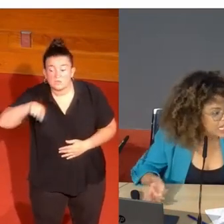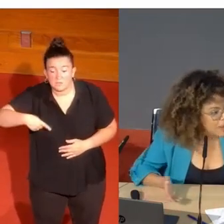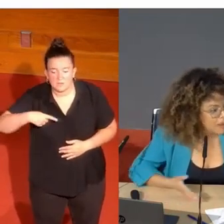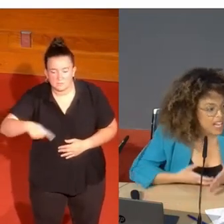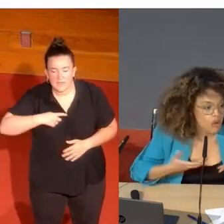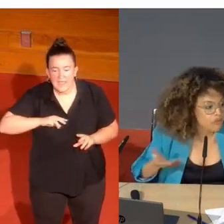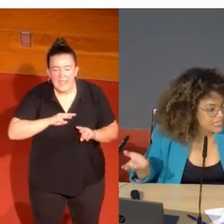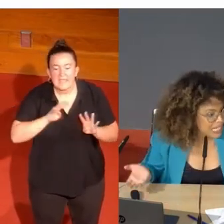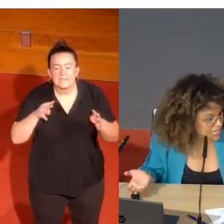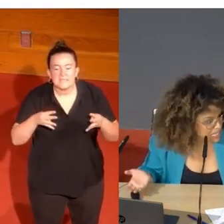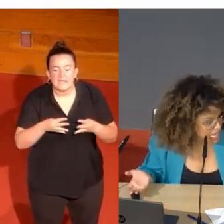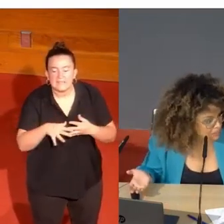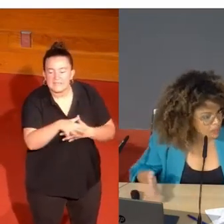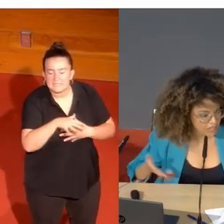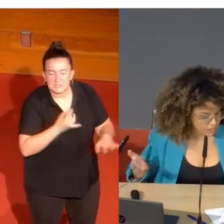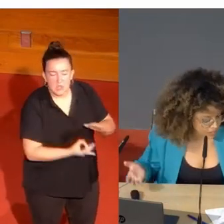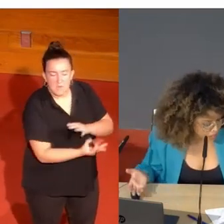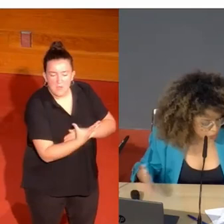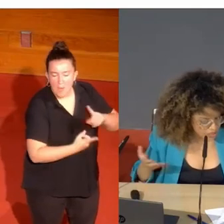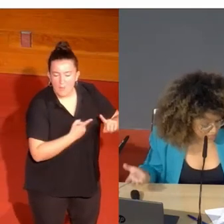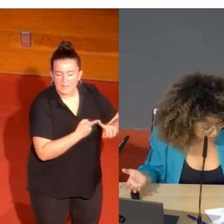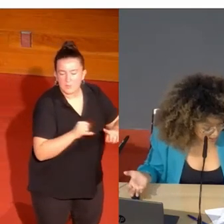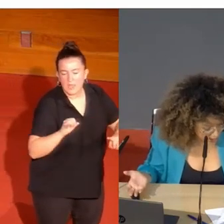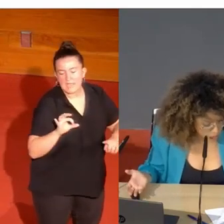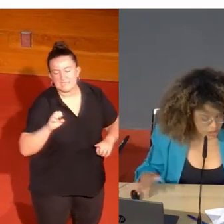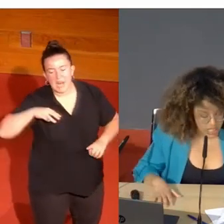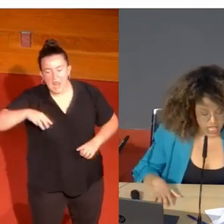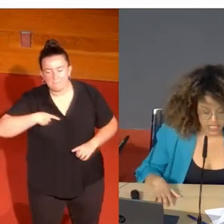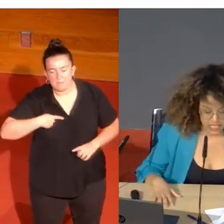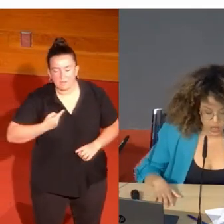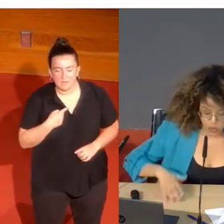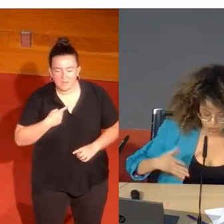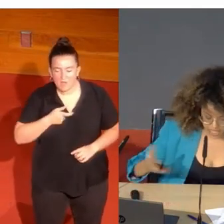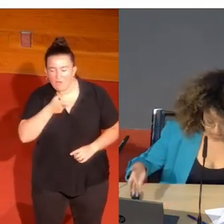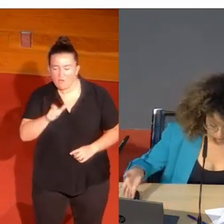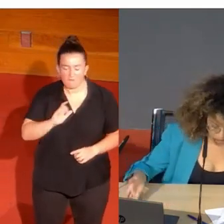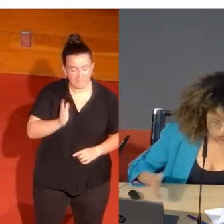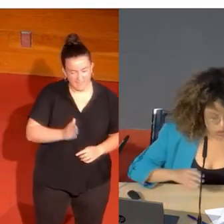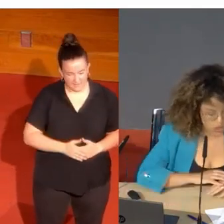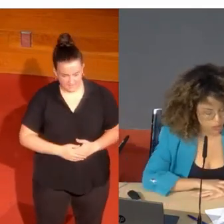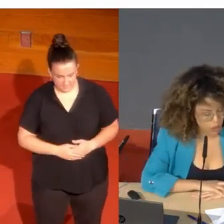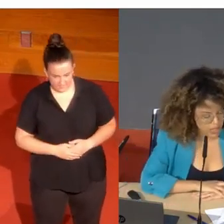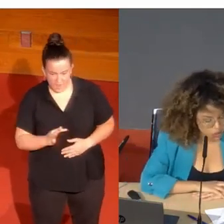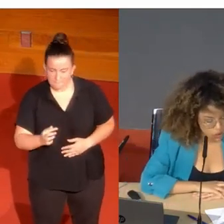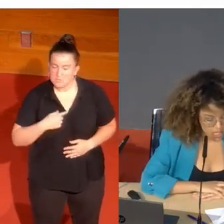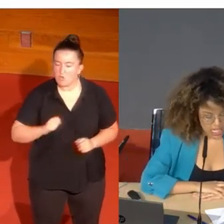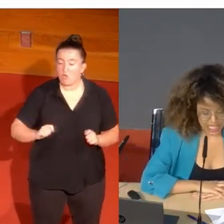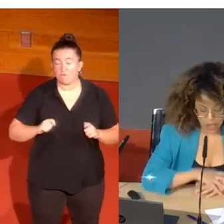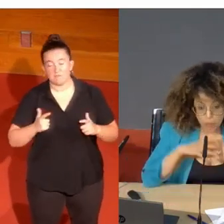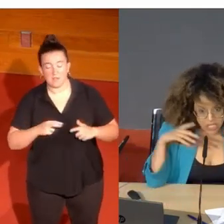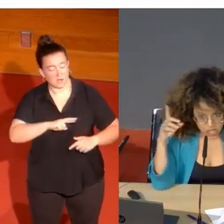internet para ofender al islam y para defender ofender a la religión y a los oficiales religiosos y por lo